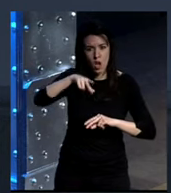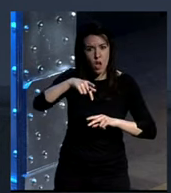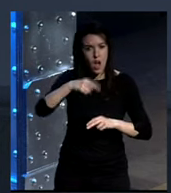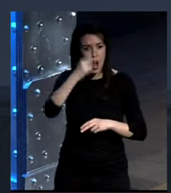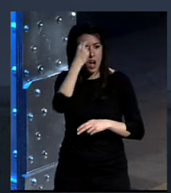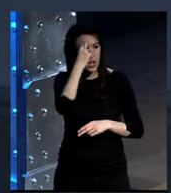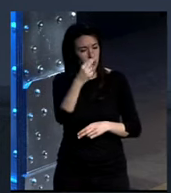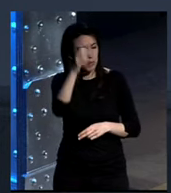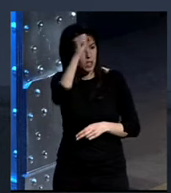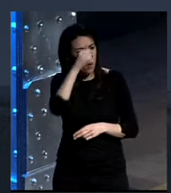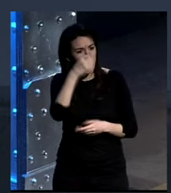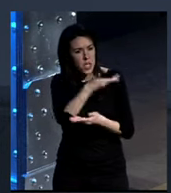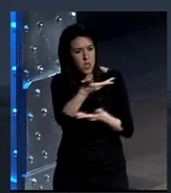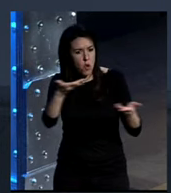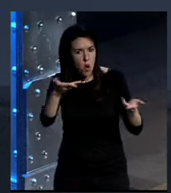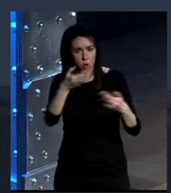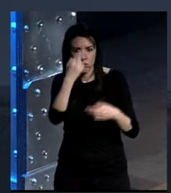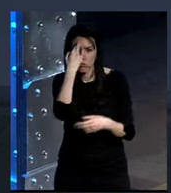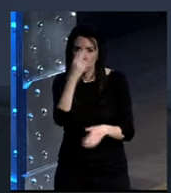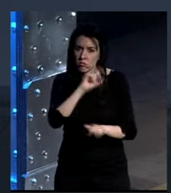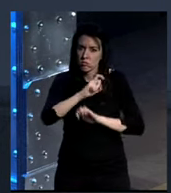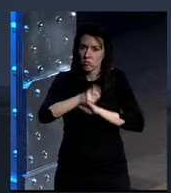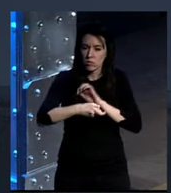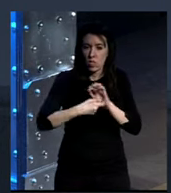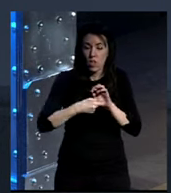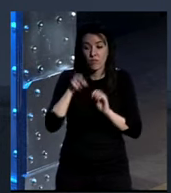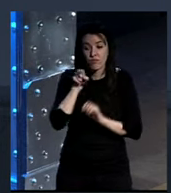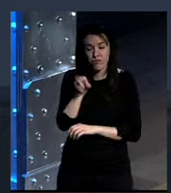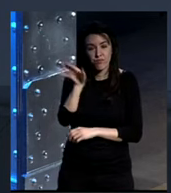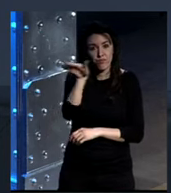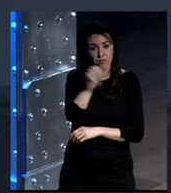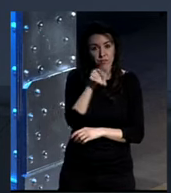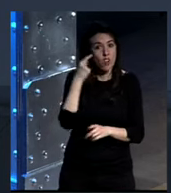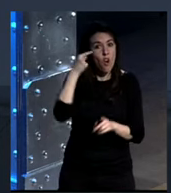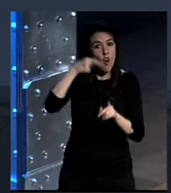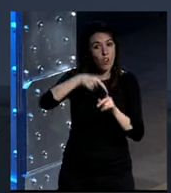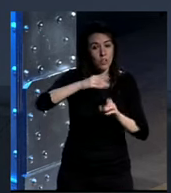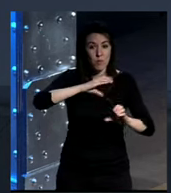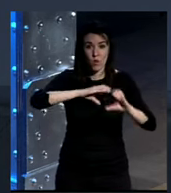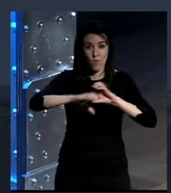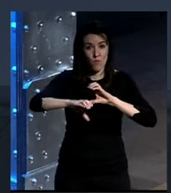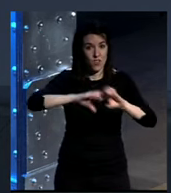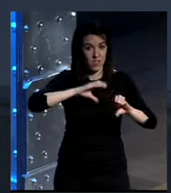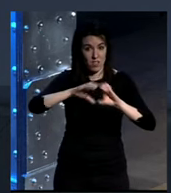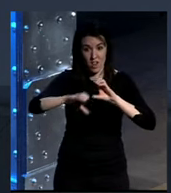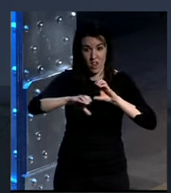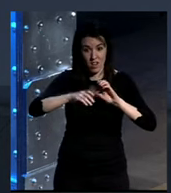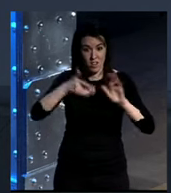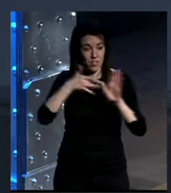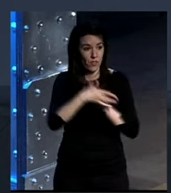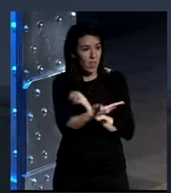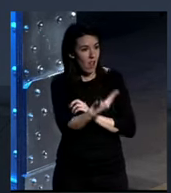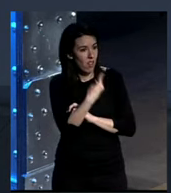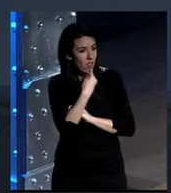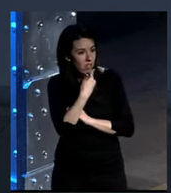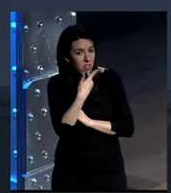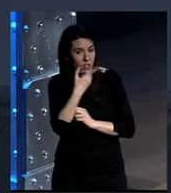la opinión de los demás. Pero tú estabas llamado para comunicarte, era tu sino, más allá del